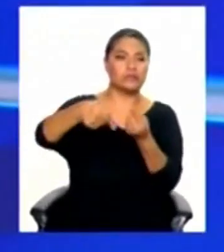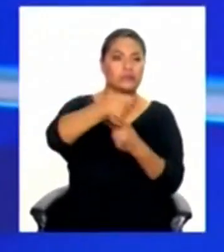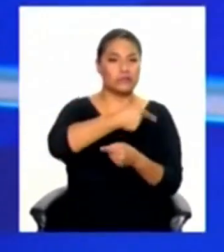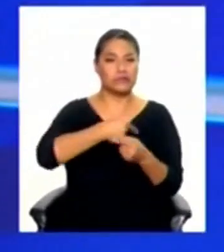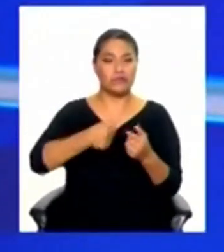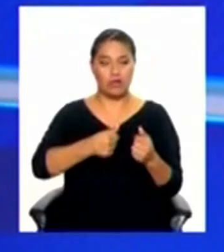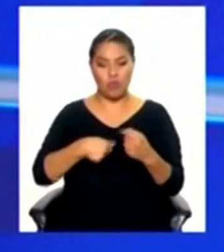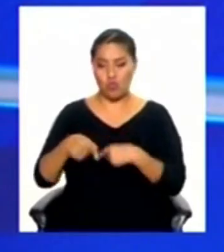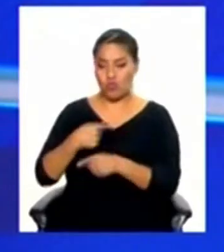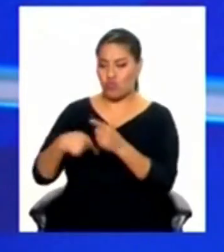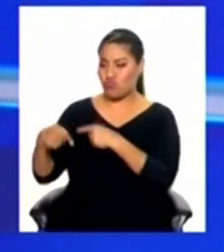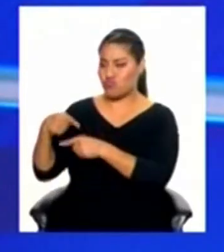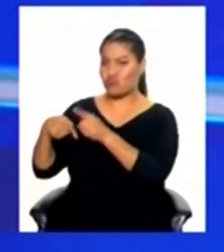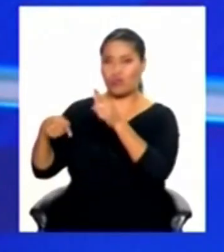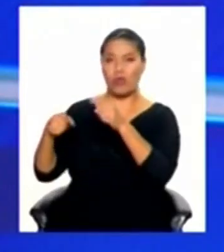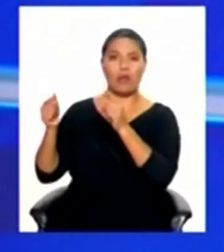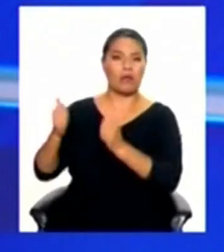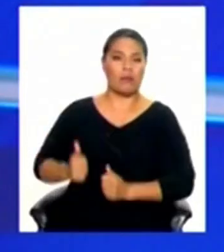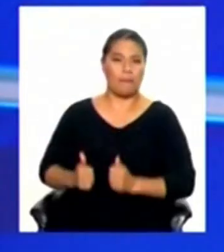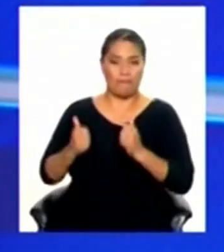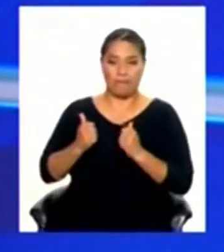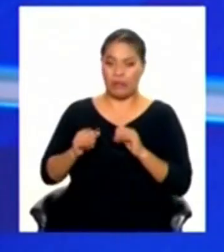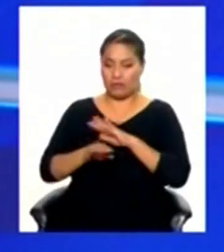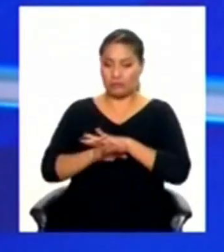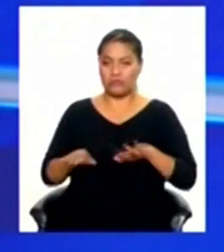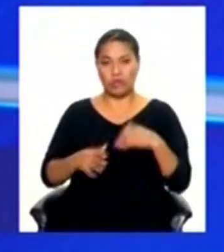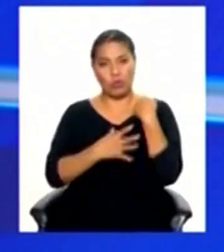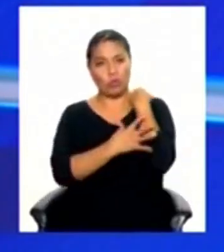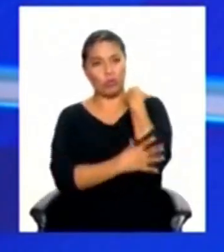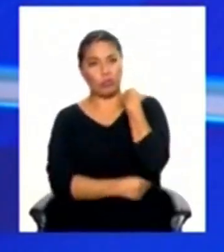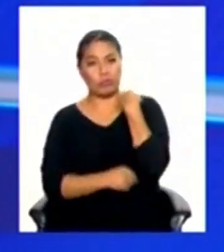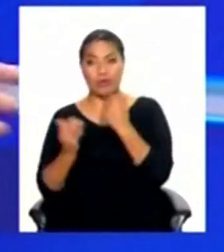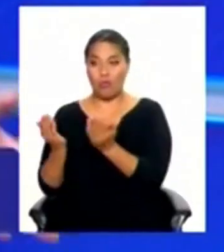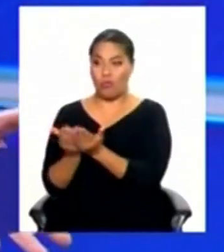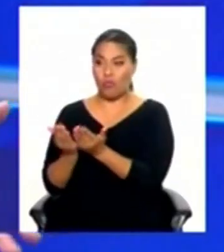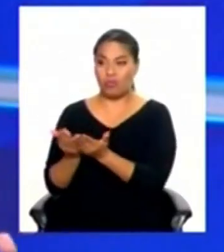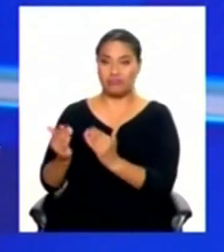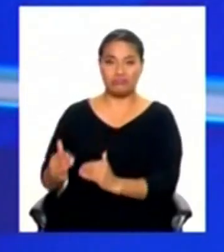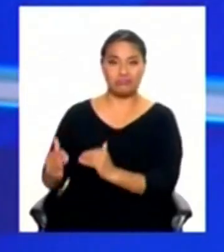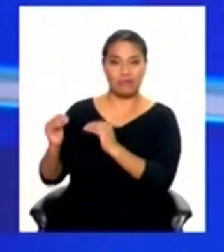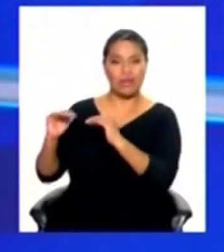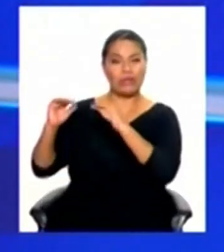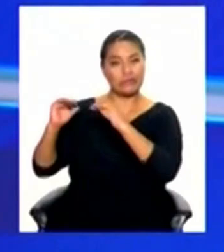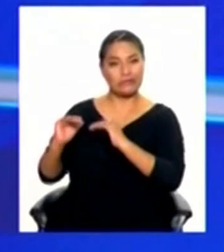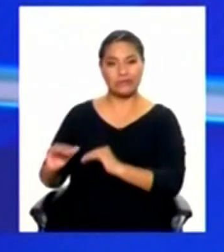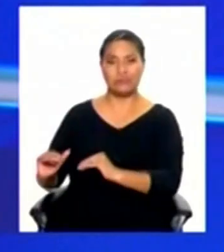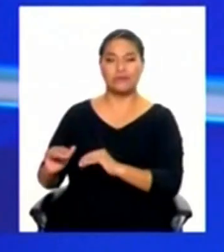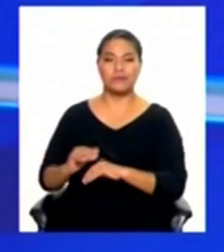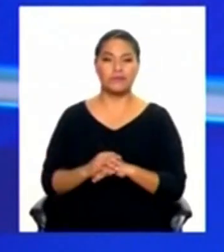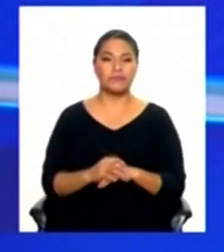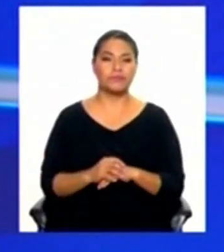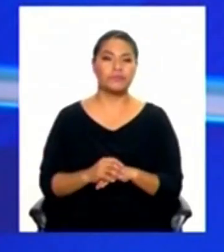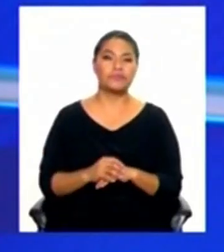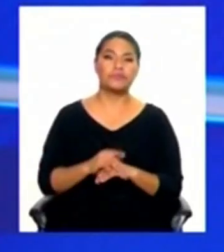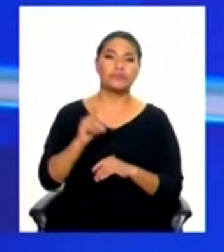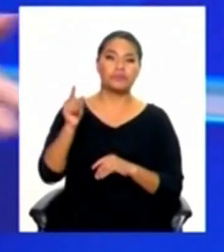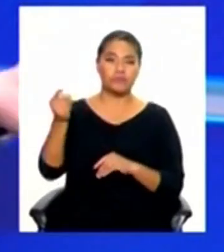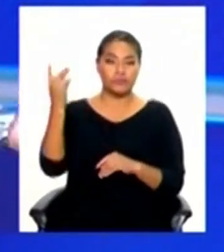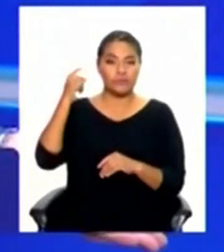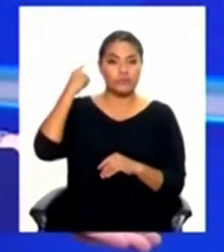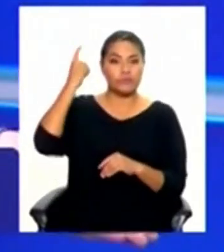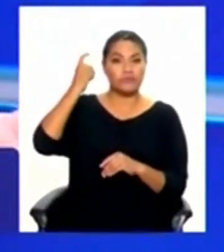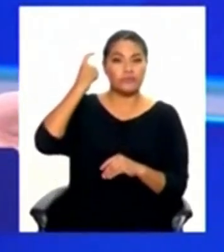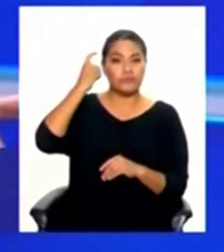y este menor estándares altos de Educación bien ahora tu pregunta A propósito de la matriz política